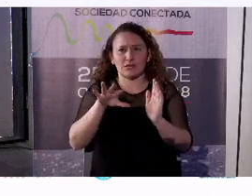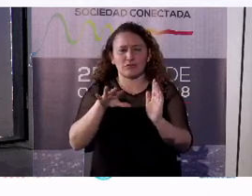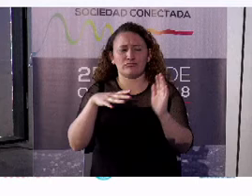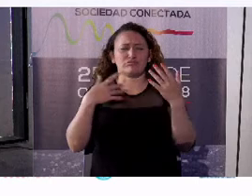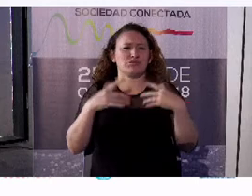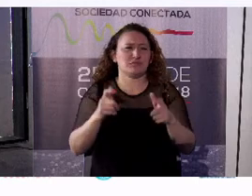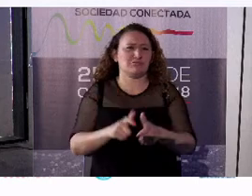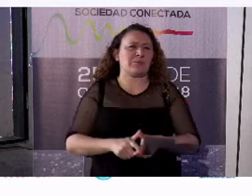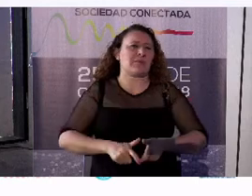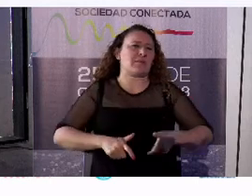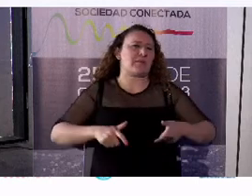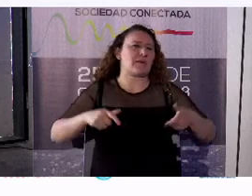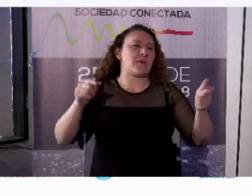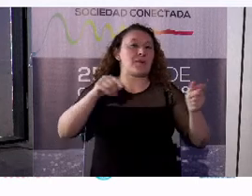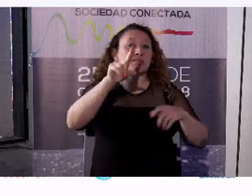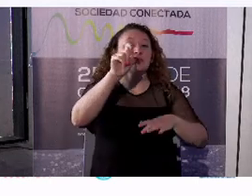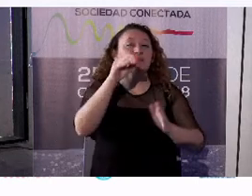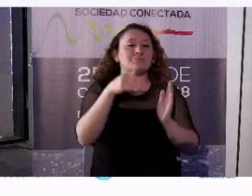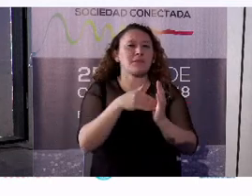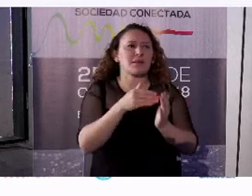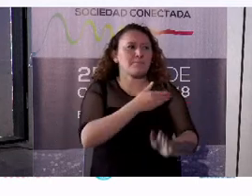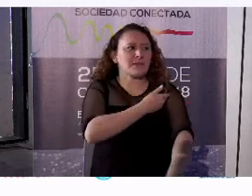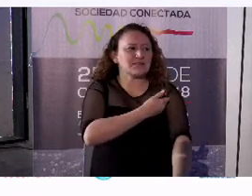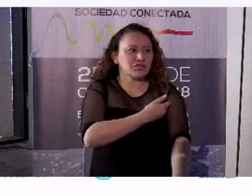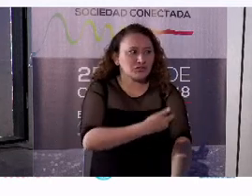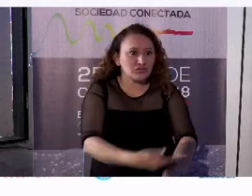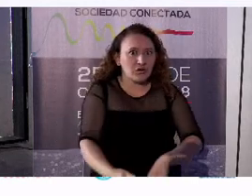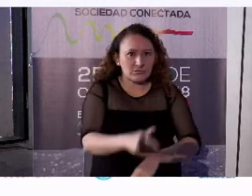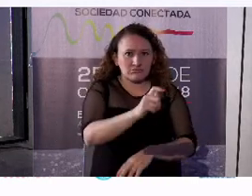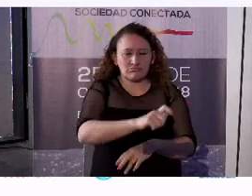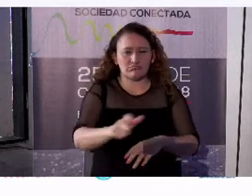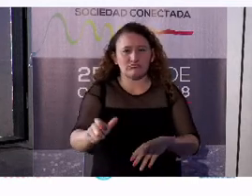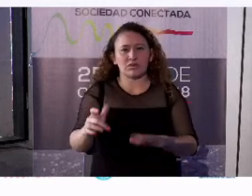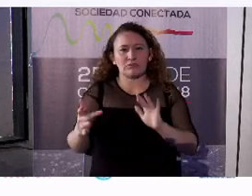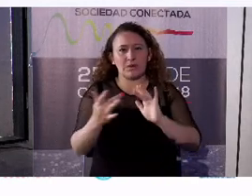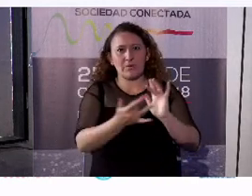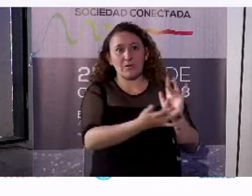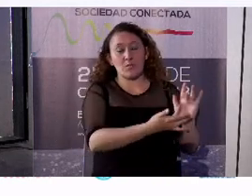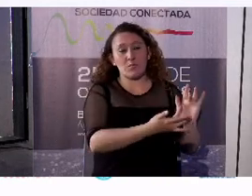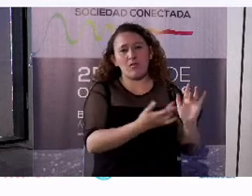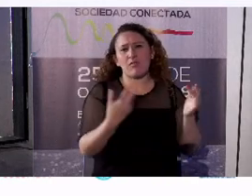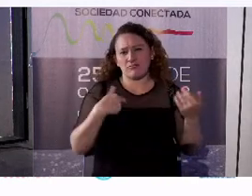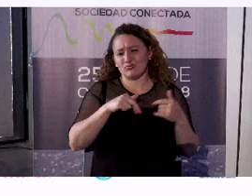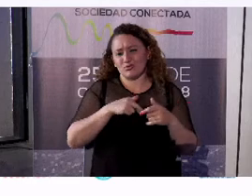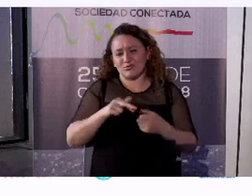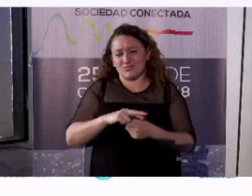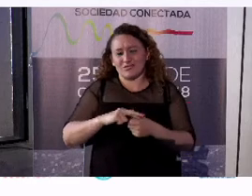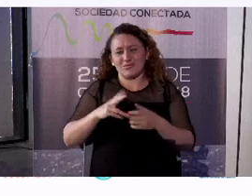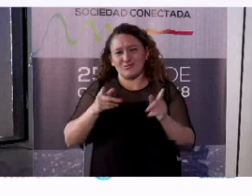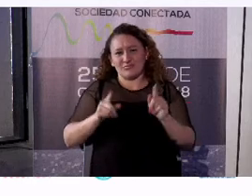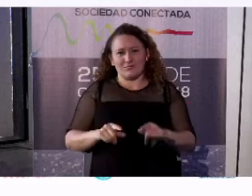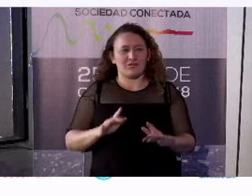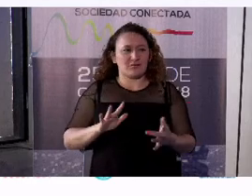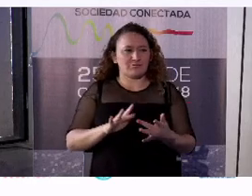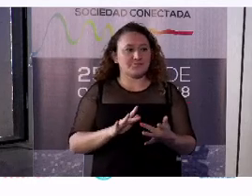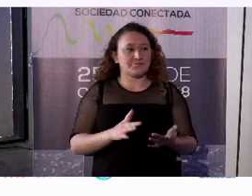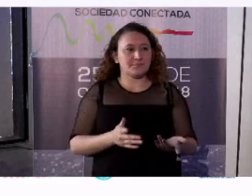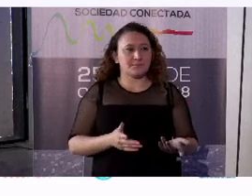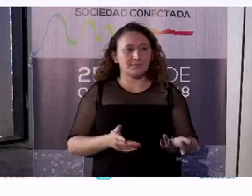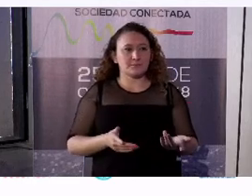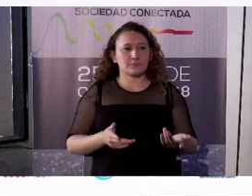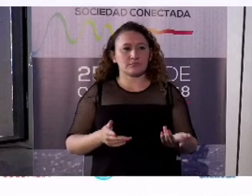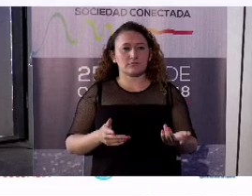mundial eso es un reto importante y pues evidentemente nuestra región no está ajena a ese crecimiento e